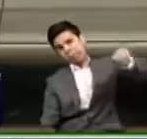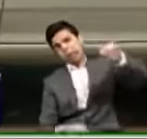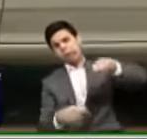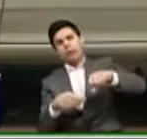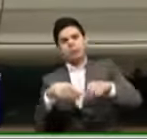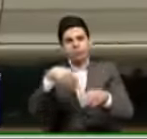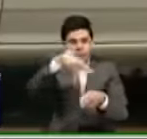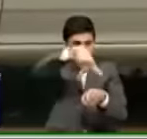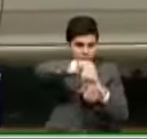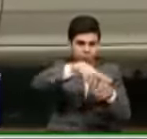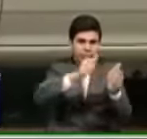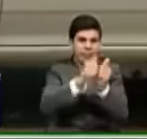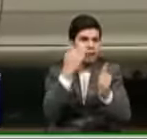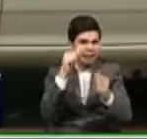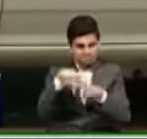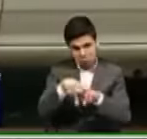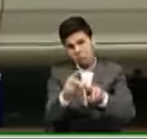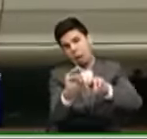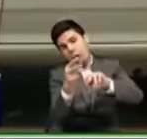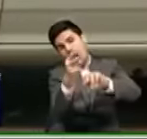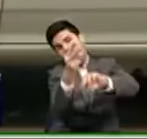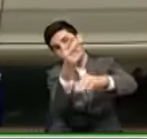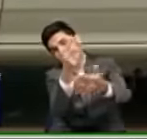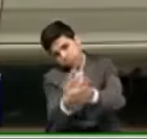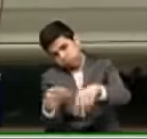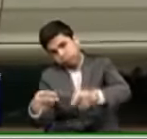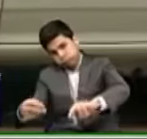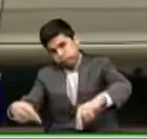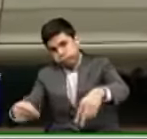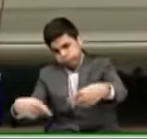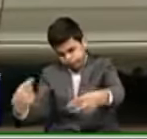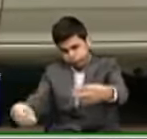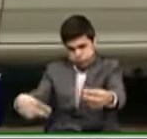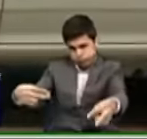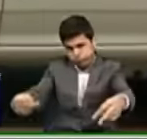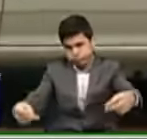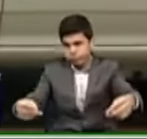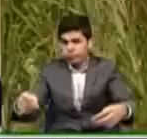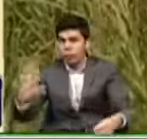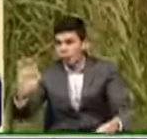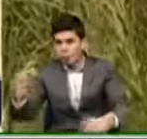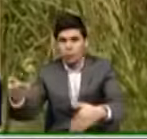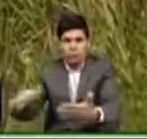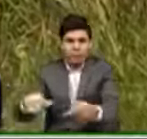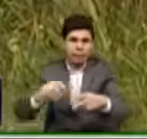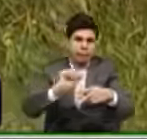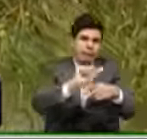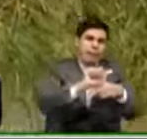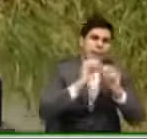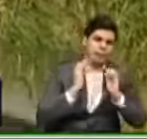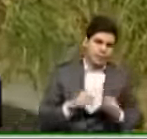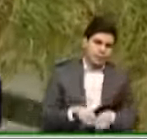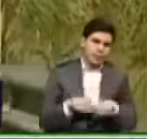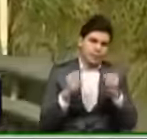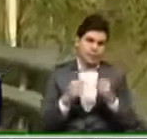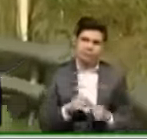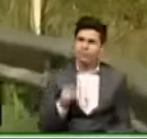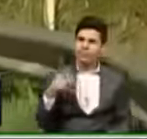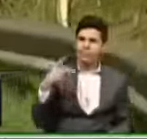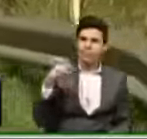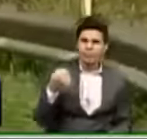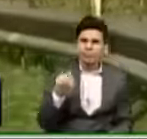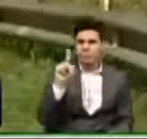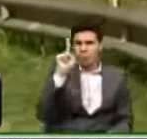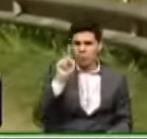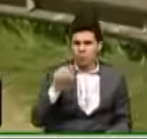como copiloto, quedó gravemente herida. En estos momentos fue trasladada a la clínica La Merced. El trágico hecho ocurrió sobre el kilómetro 1